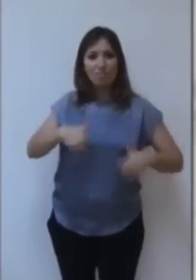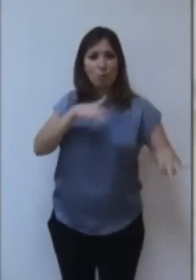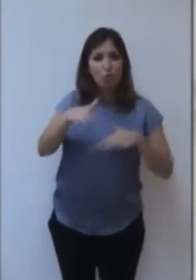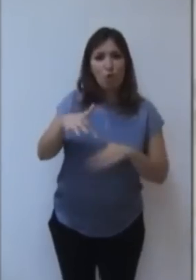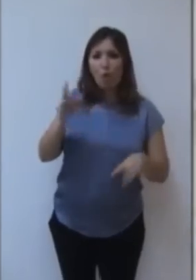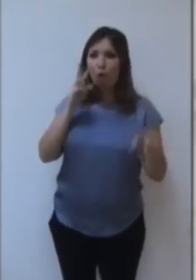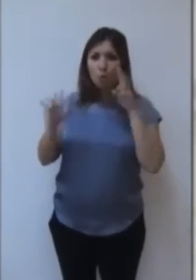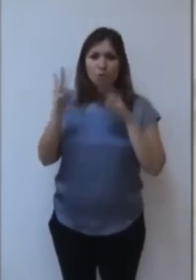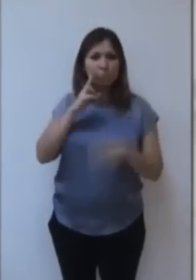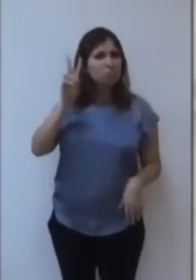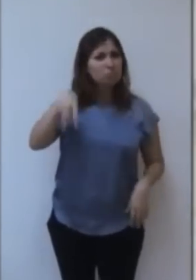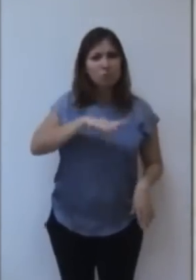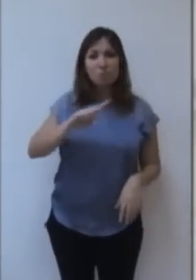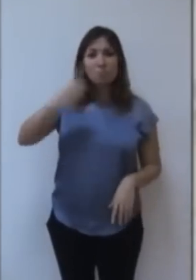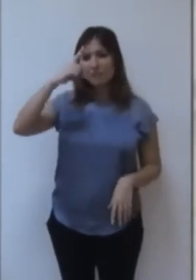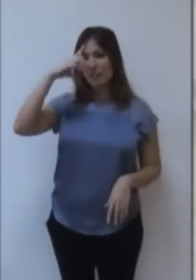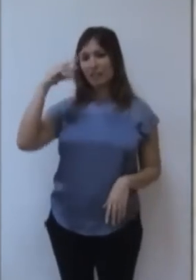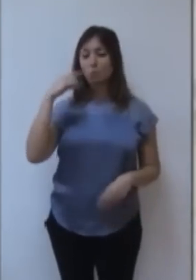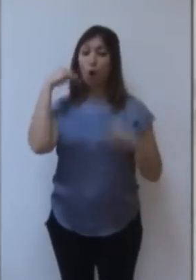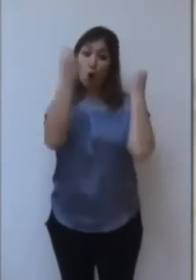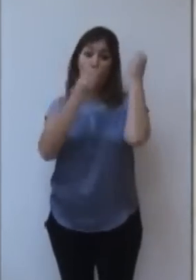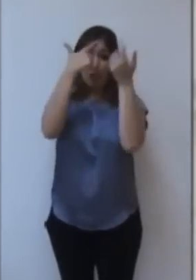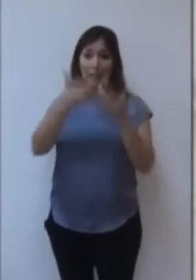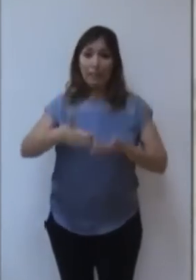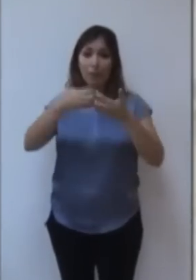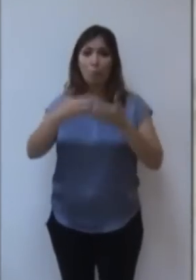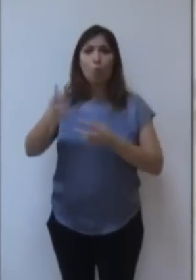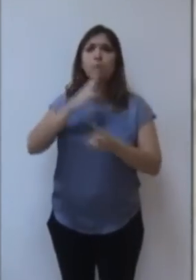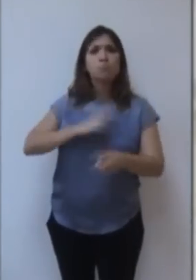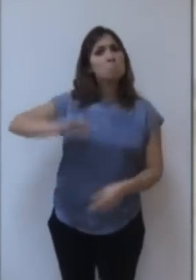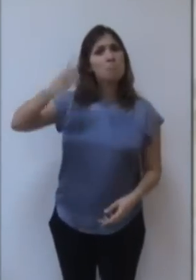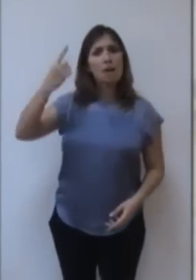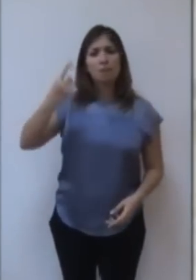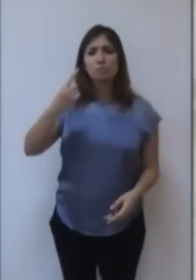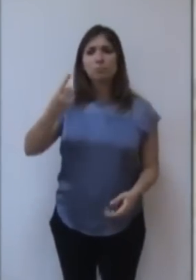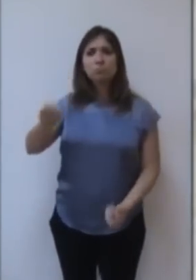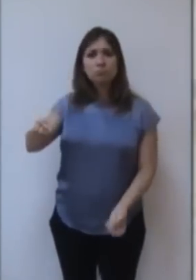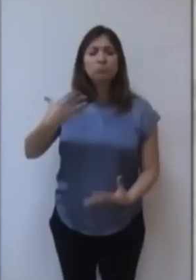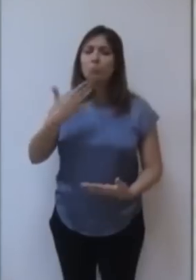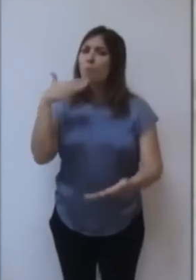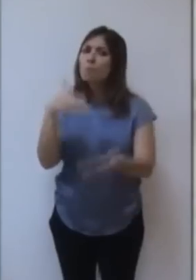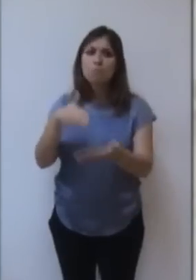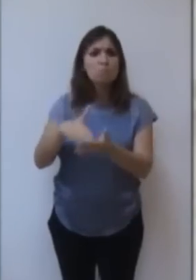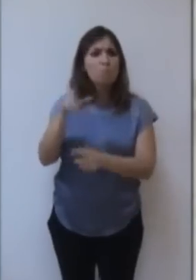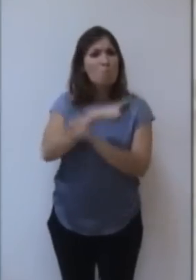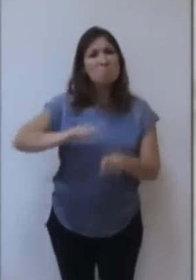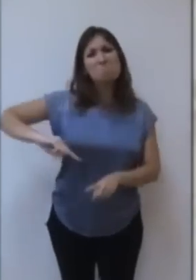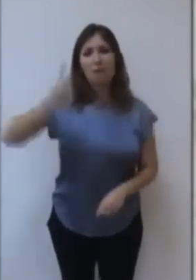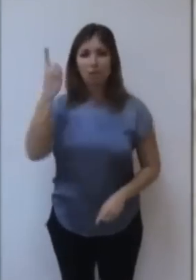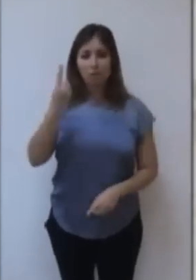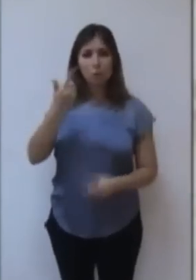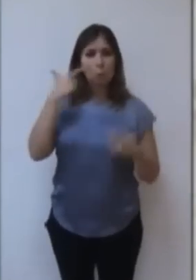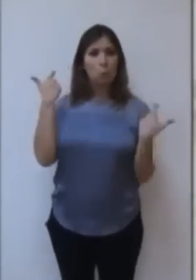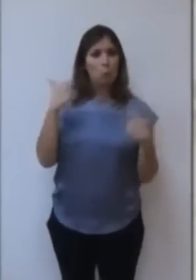ni la visual, sino era la intelectual cognitiva la que decía que tenía muchos problemas, que no eran nada